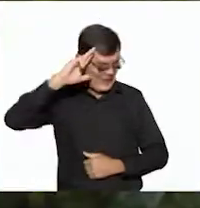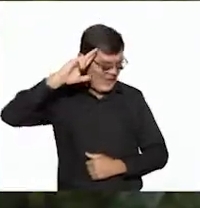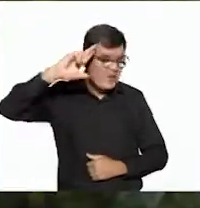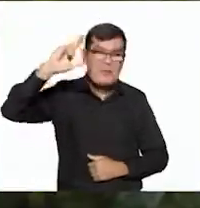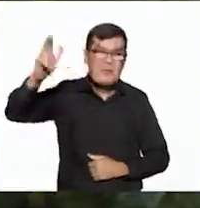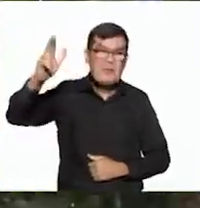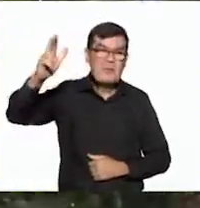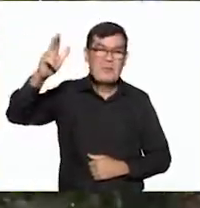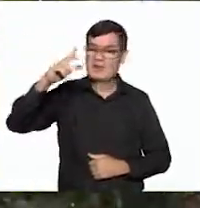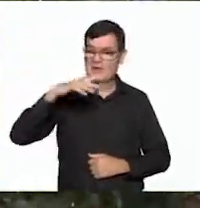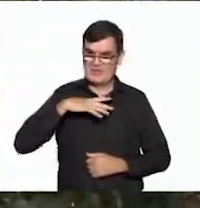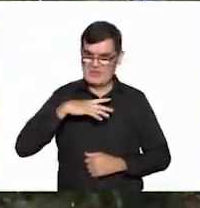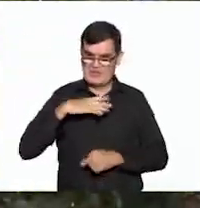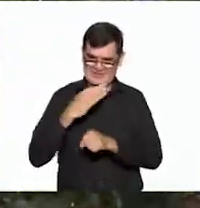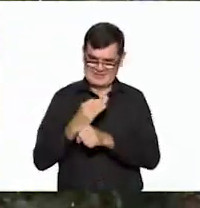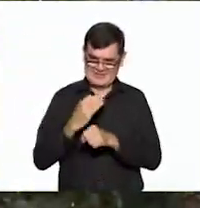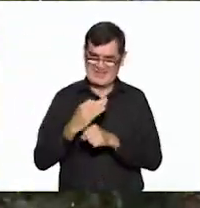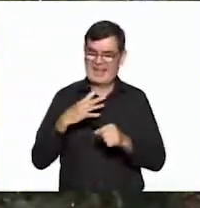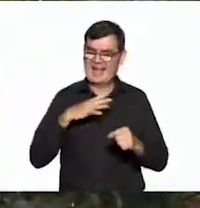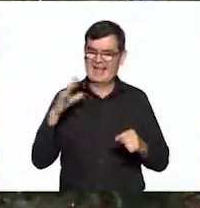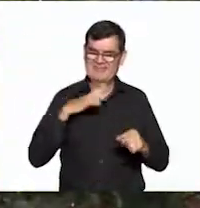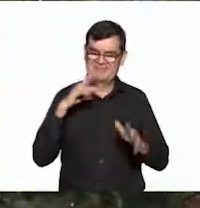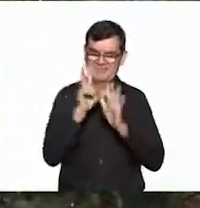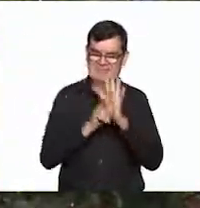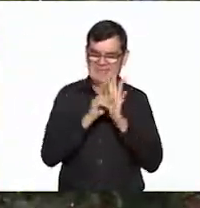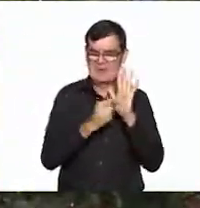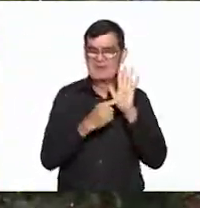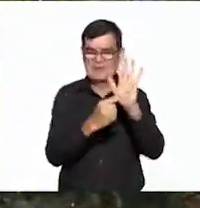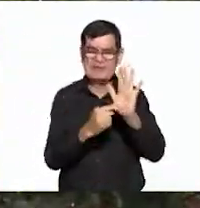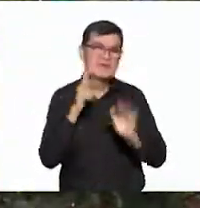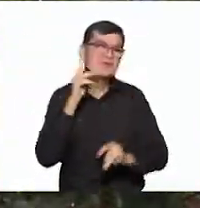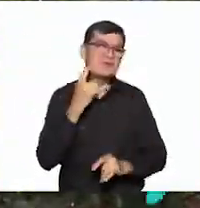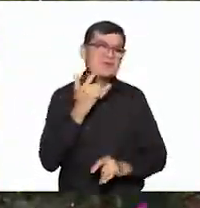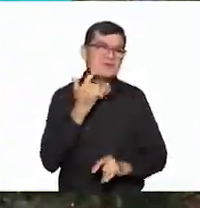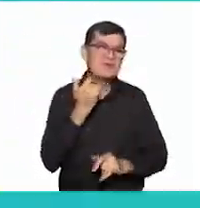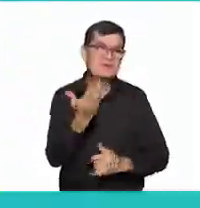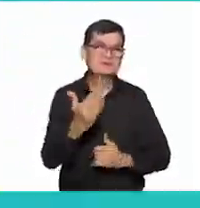¡Hola! ¡Vamos a ver el siguiente video!